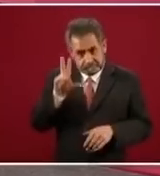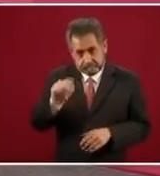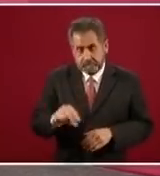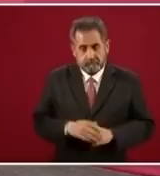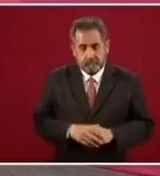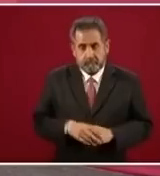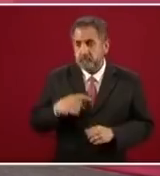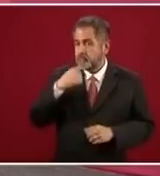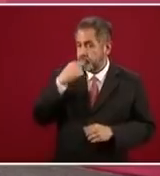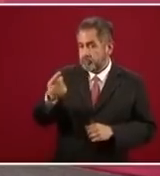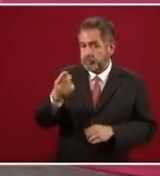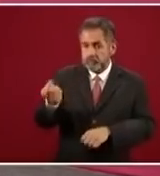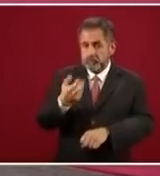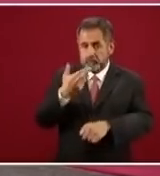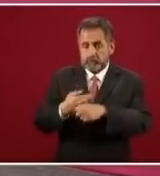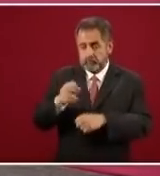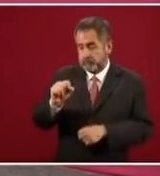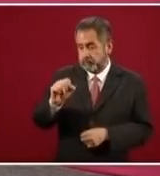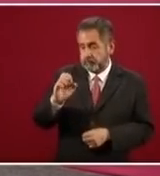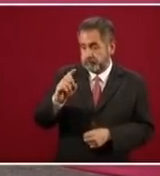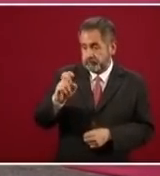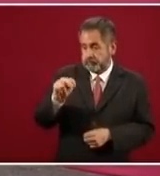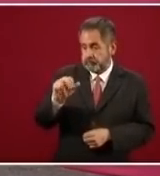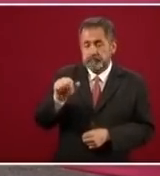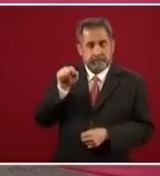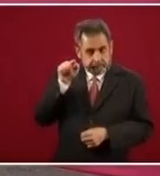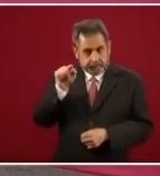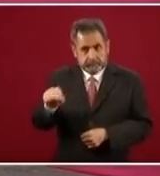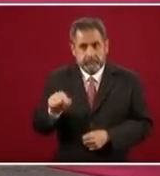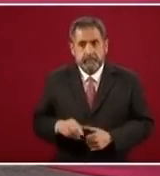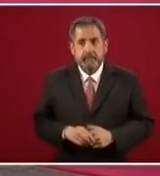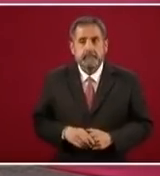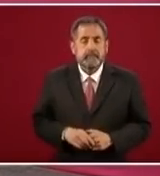Le dije al secretario de la Defensa,